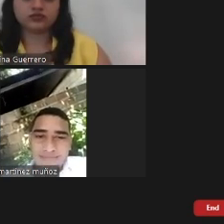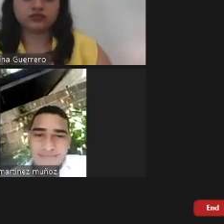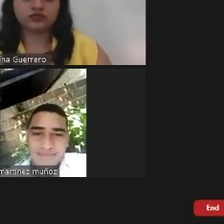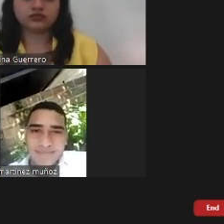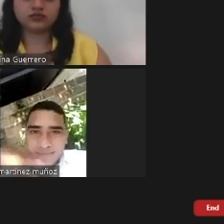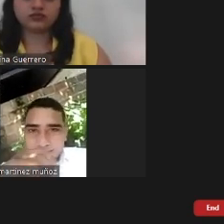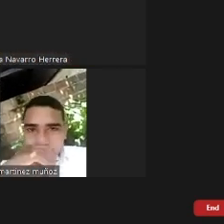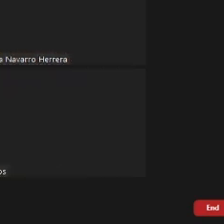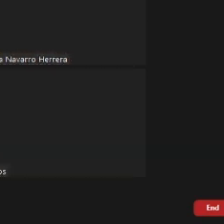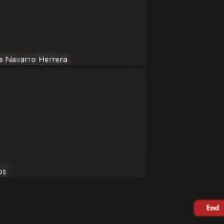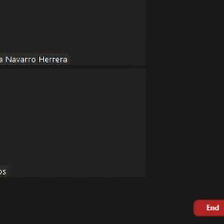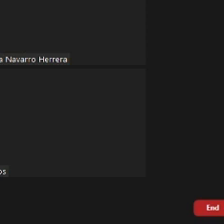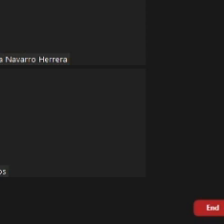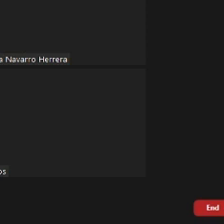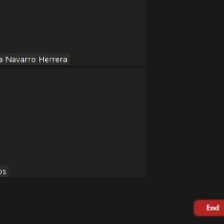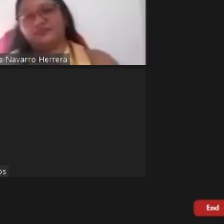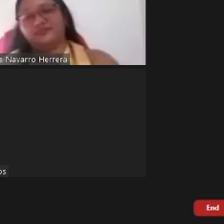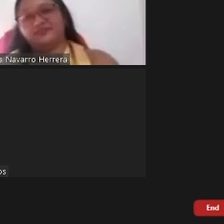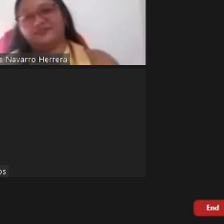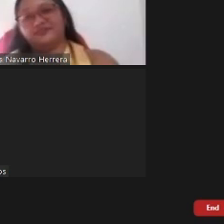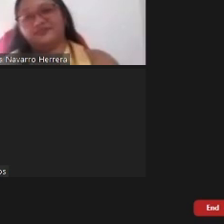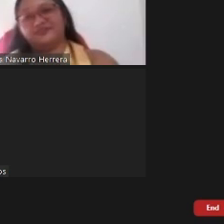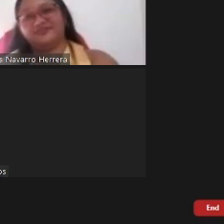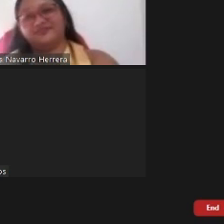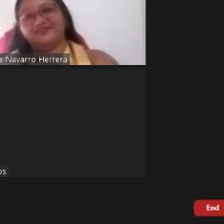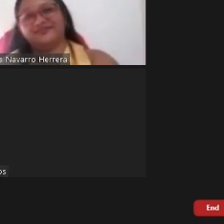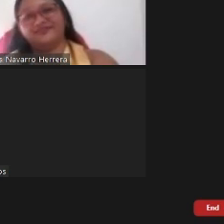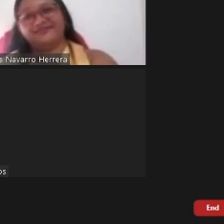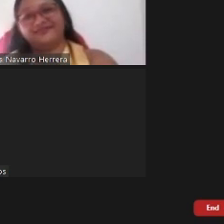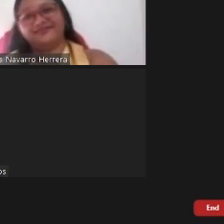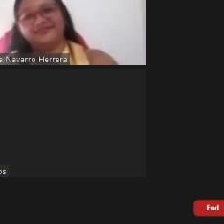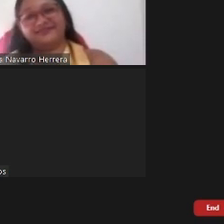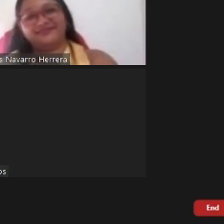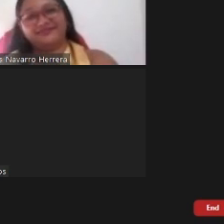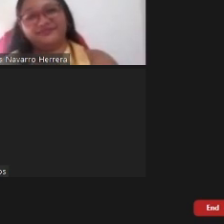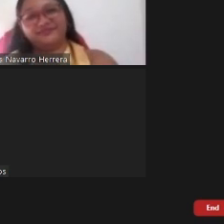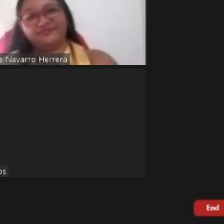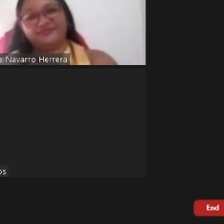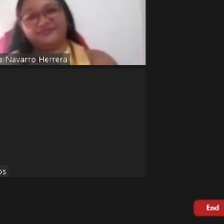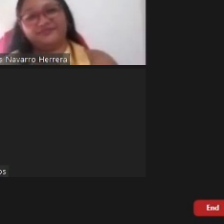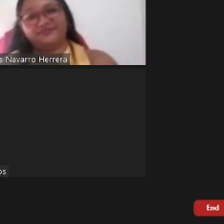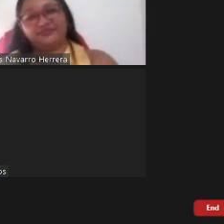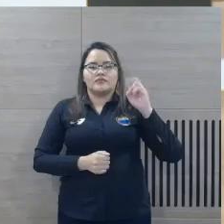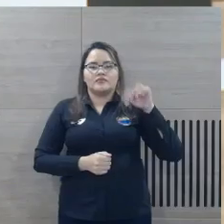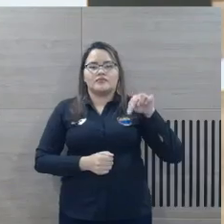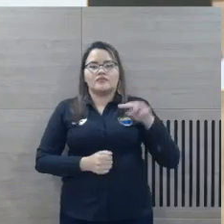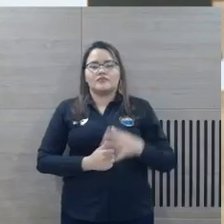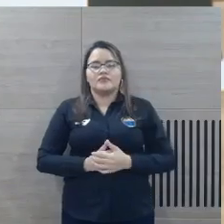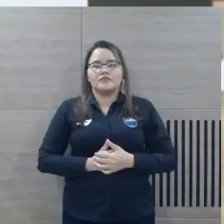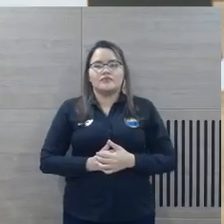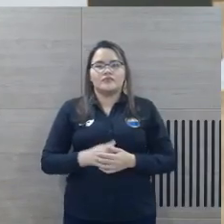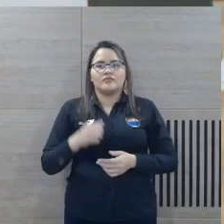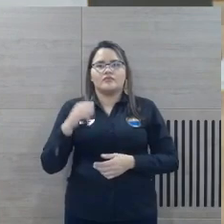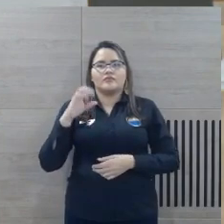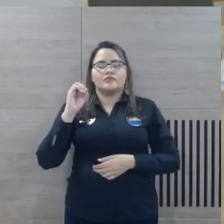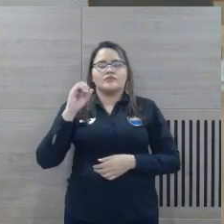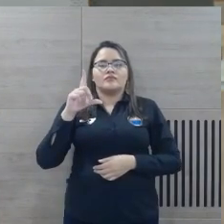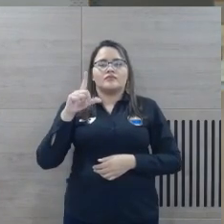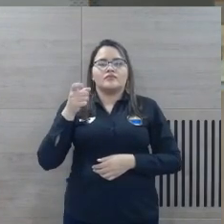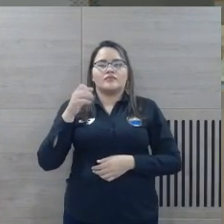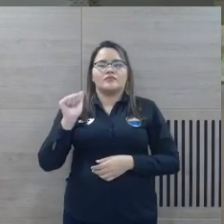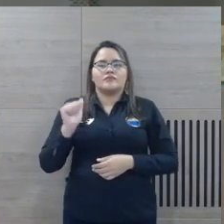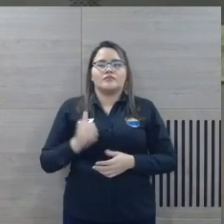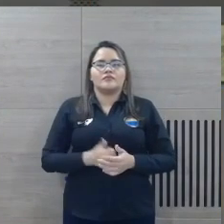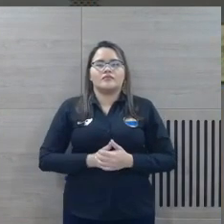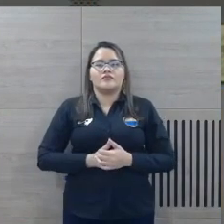Pimienta Umaña. Nixon Alexander Clavijo Fontalvo. Jorlan Ferney Díaz Quintero. Fabio Enrique Gómez Prada.